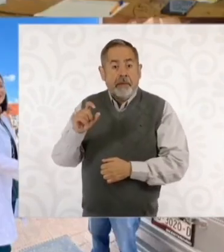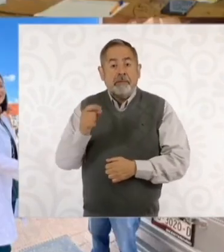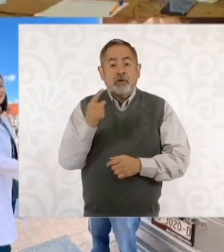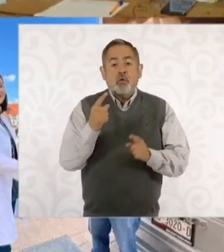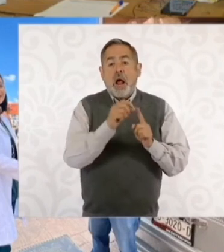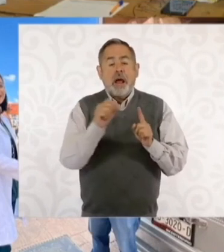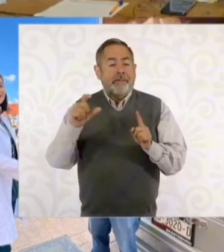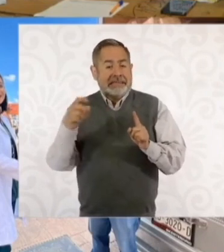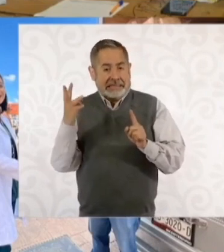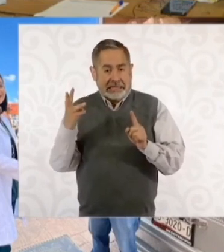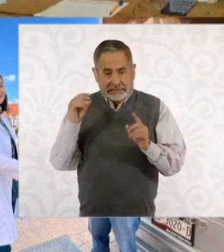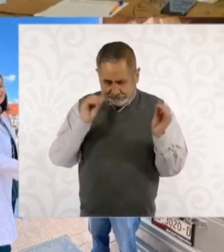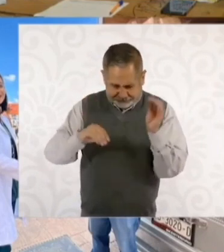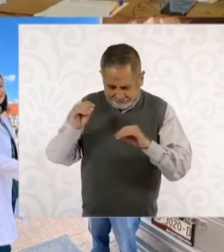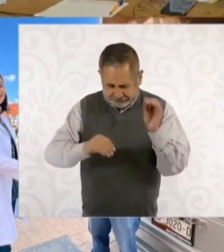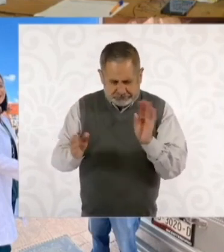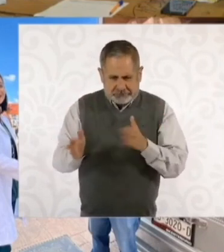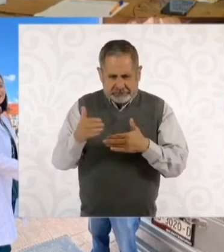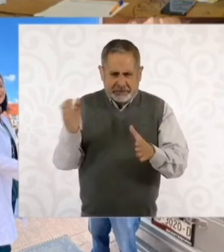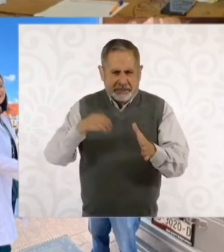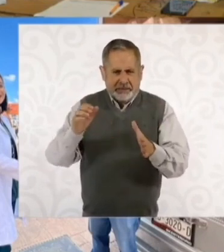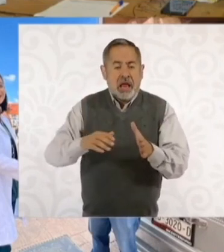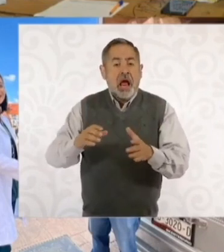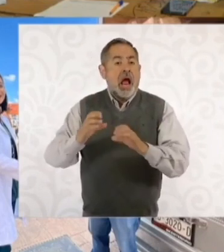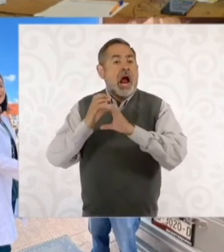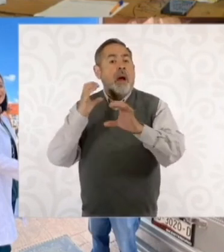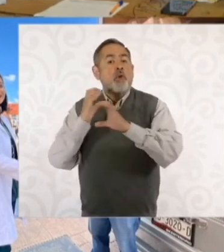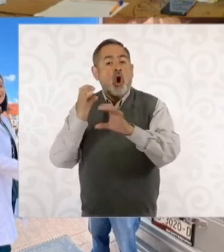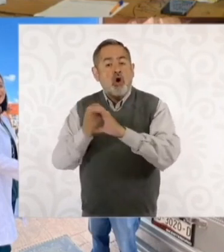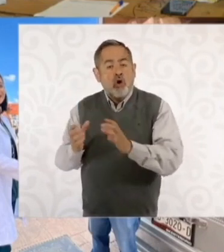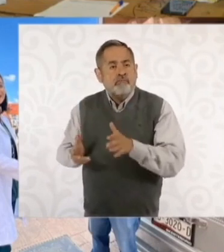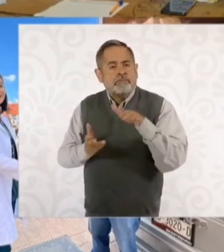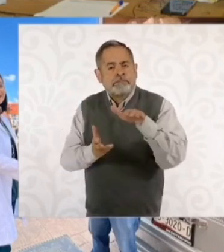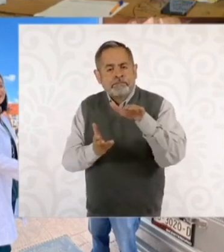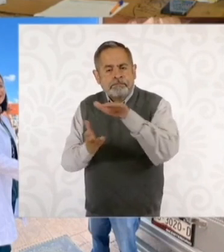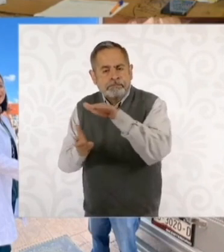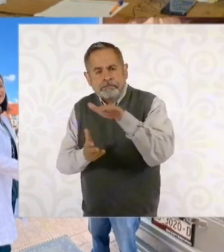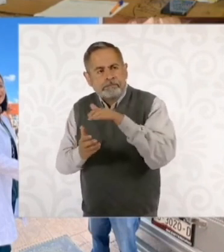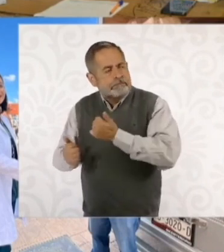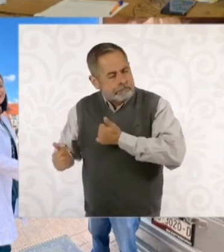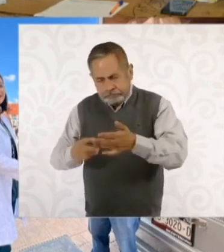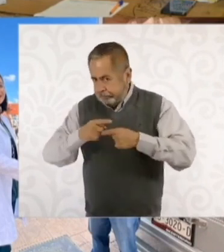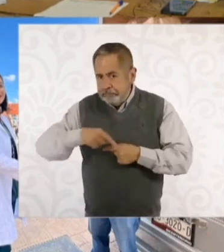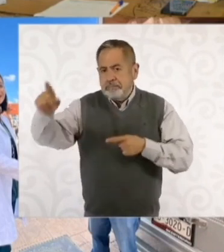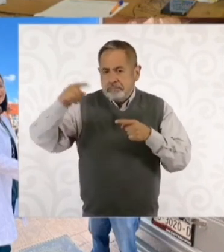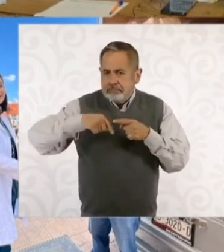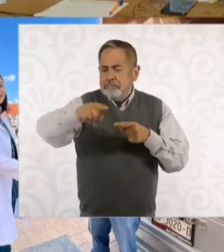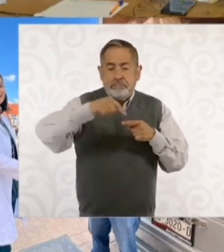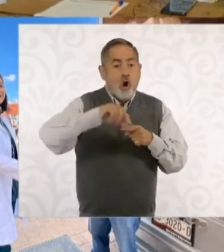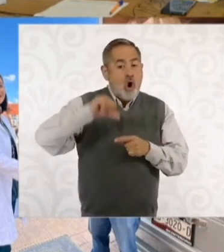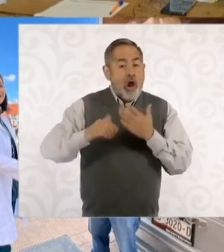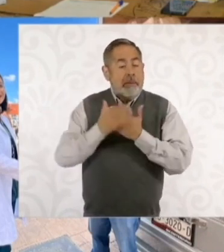el empaquetado. Ayer cargamos todos los camiones a lo largo y ancho de nuestro país y hoy, desde las 6